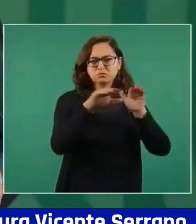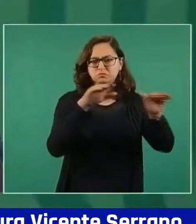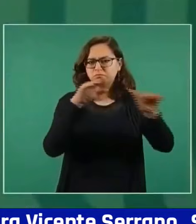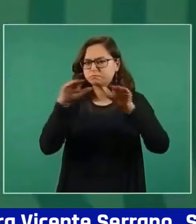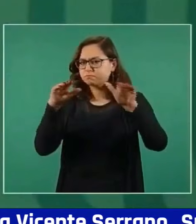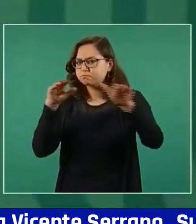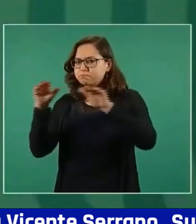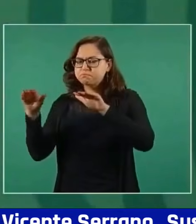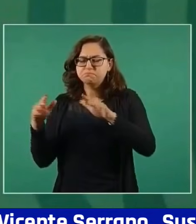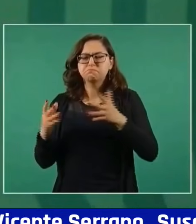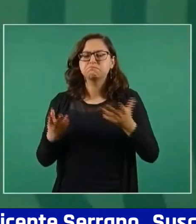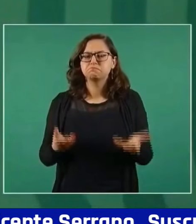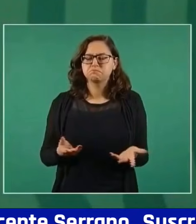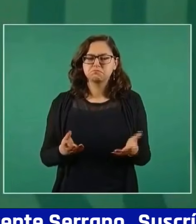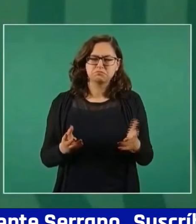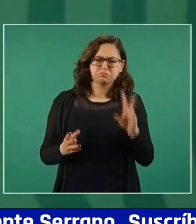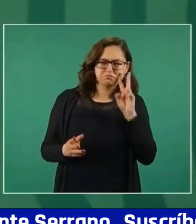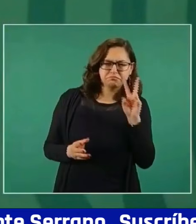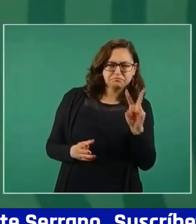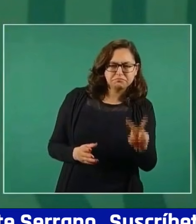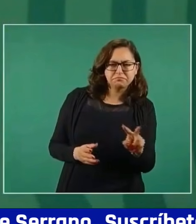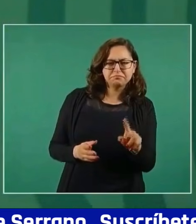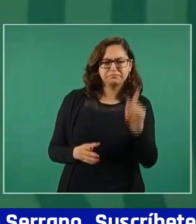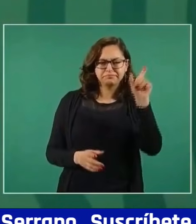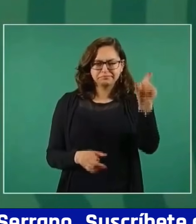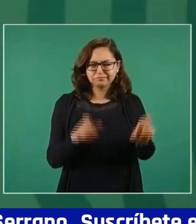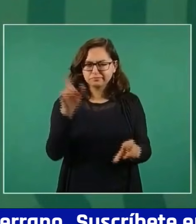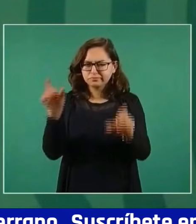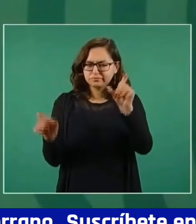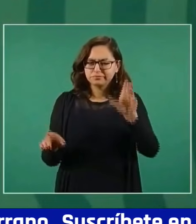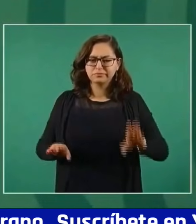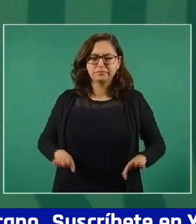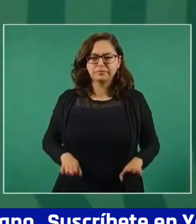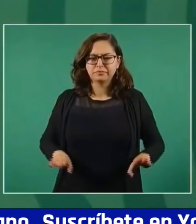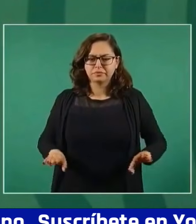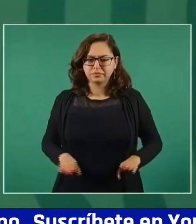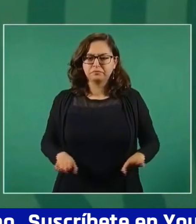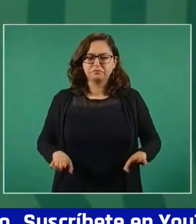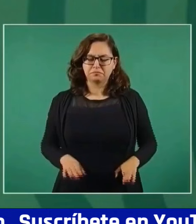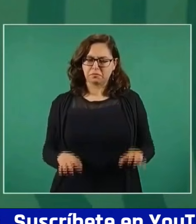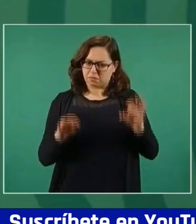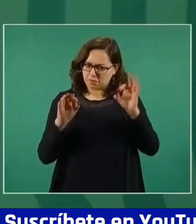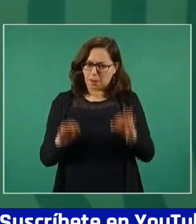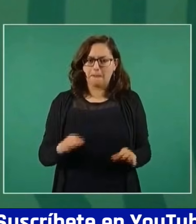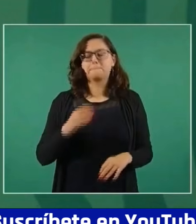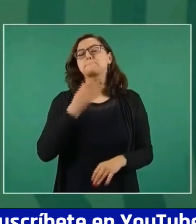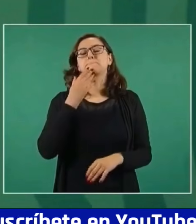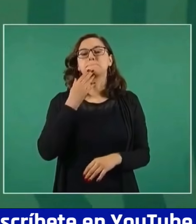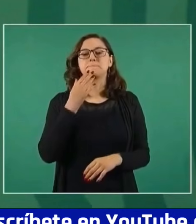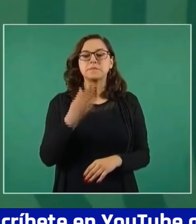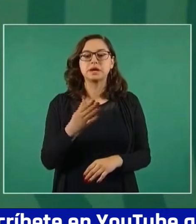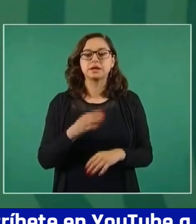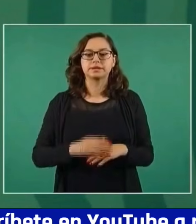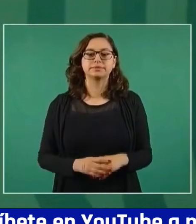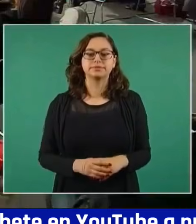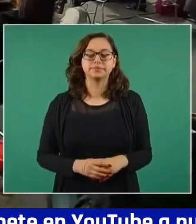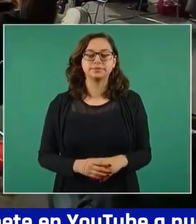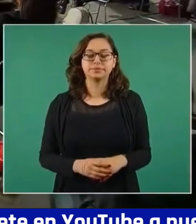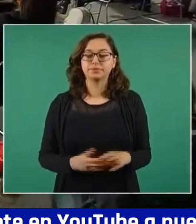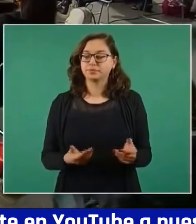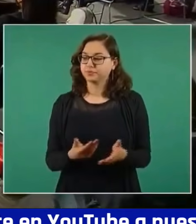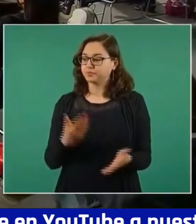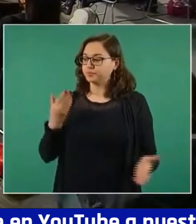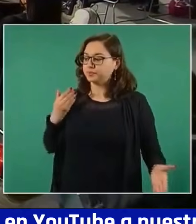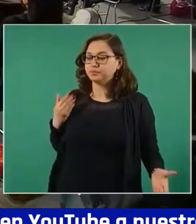gente que esté bien valorada después de que